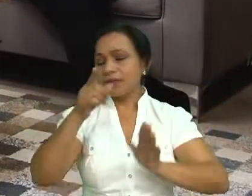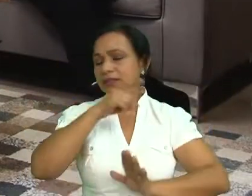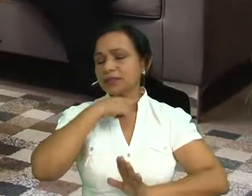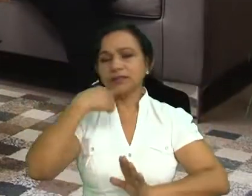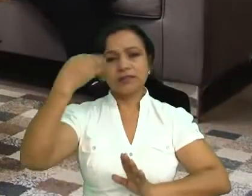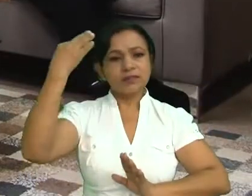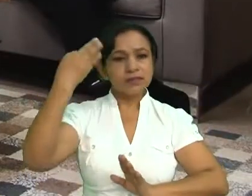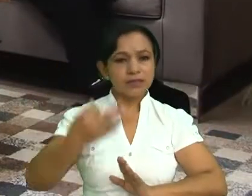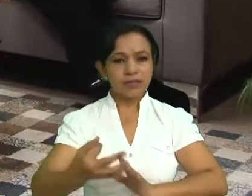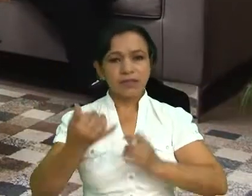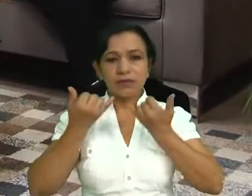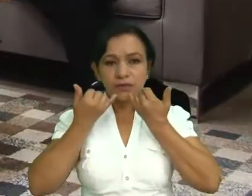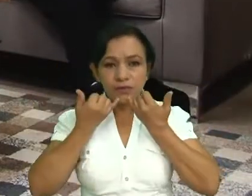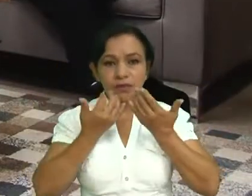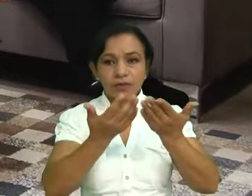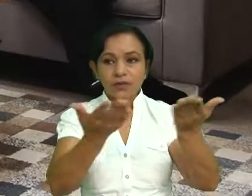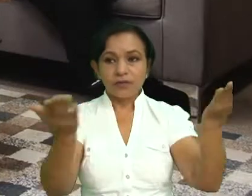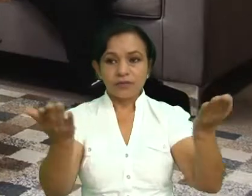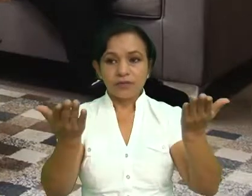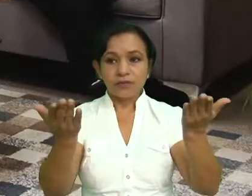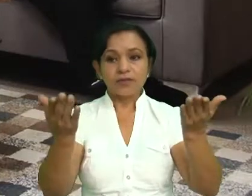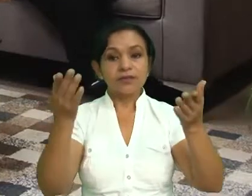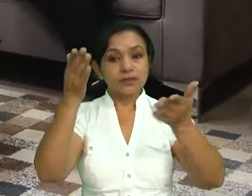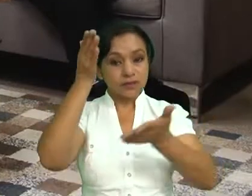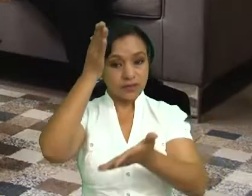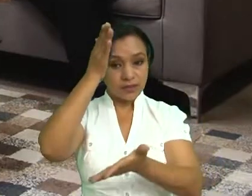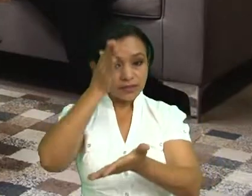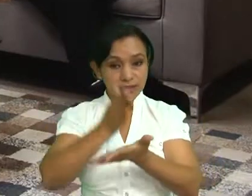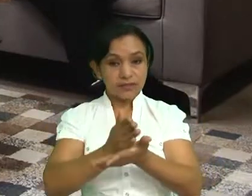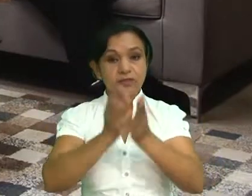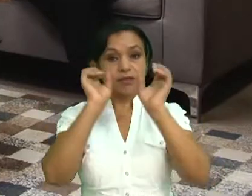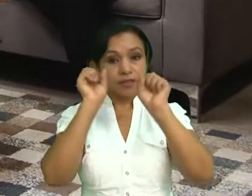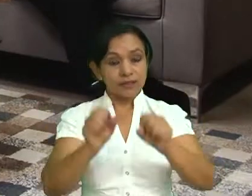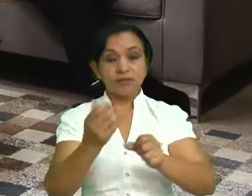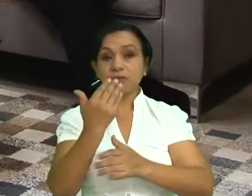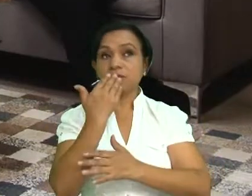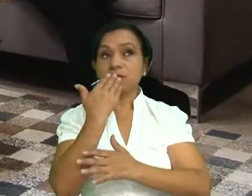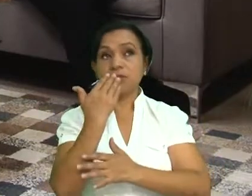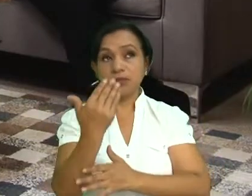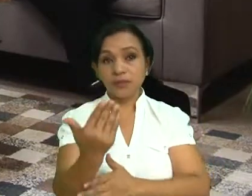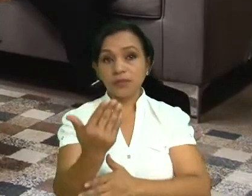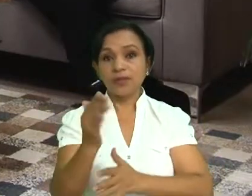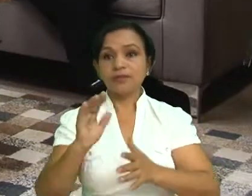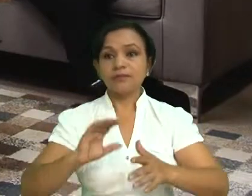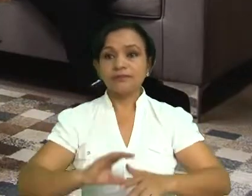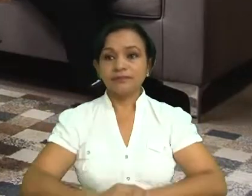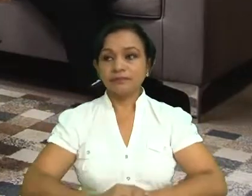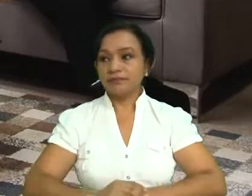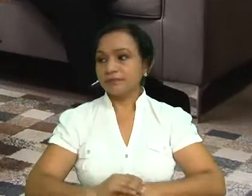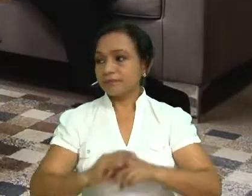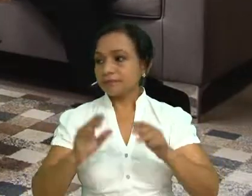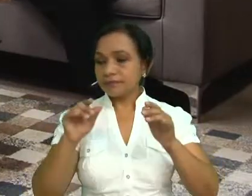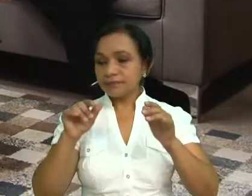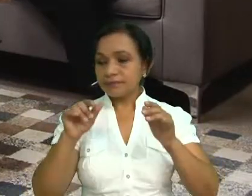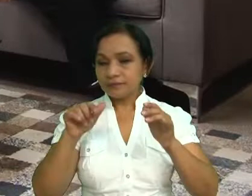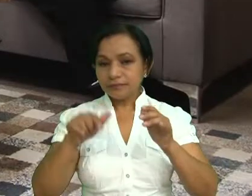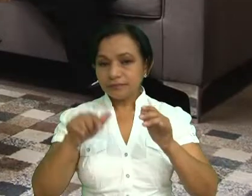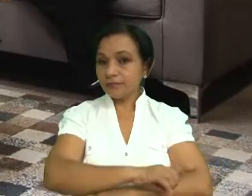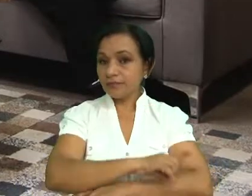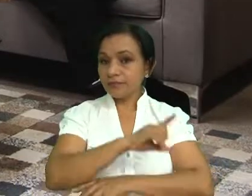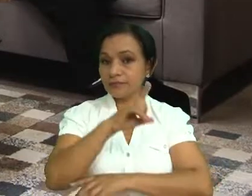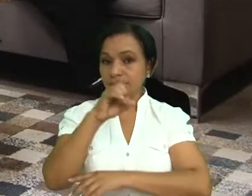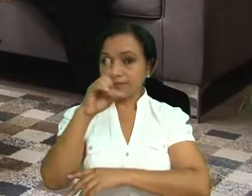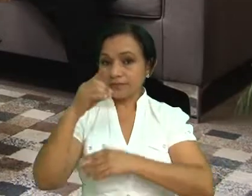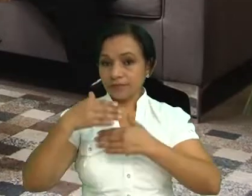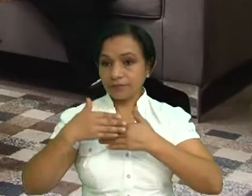con información que podamos tomar nosotros decisiones que sean correctas. A través de estos días, ¿verdad?,